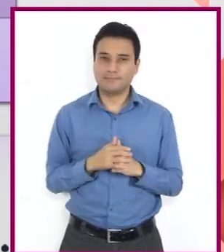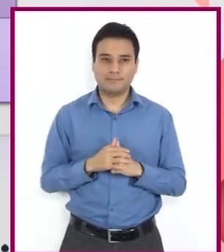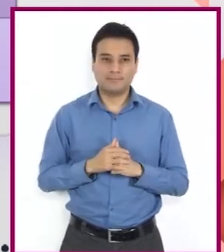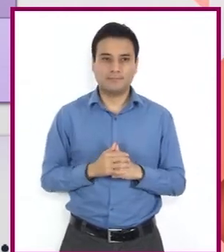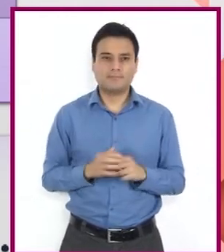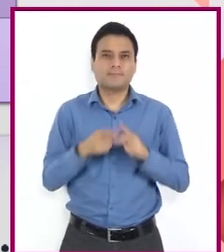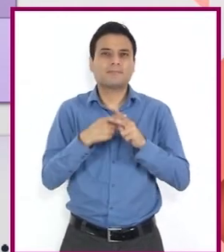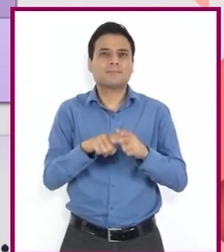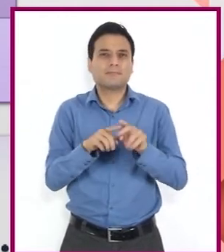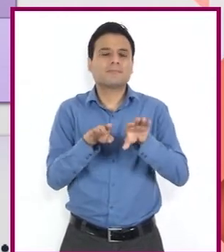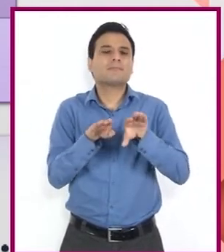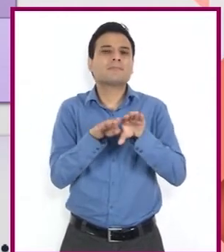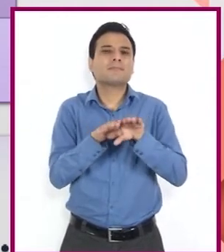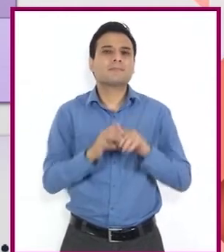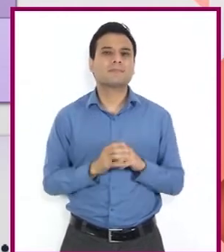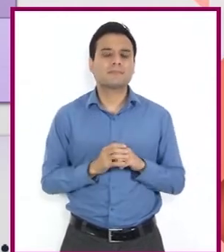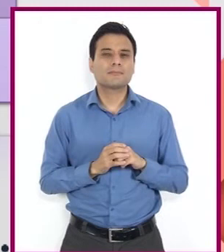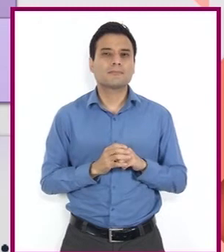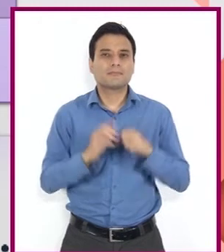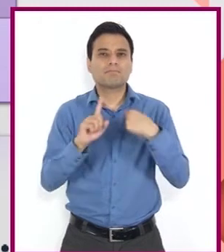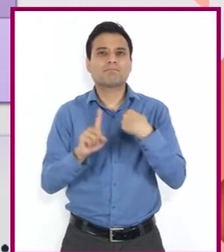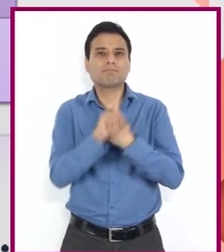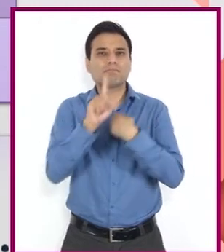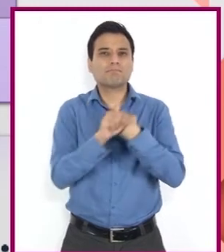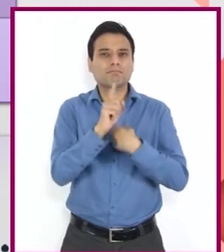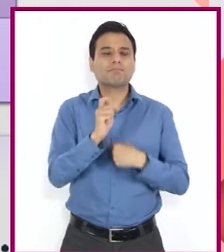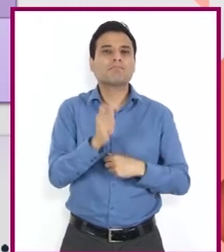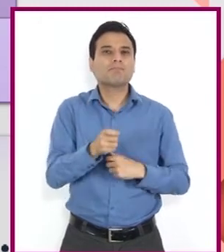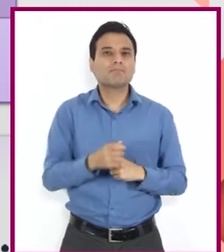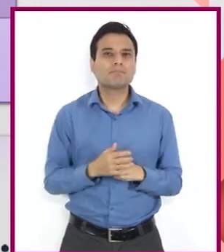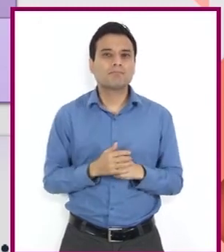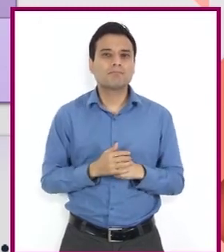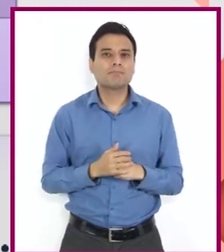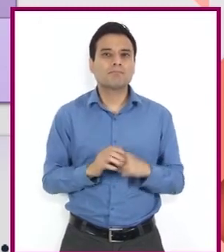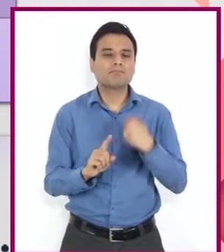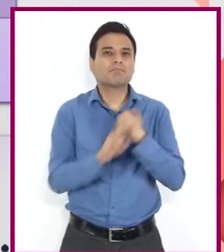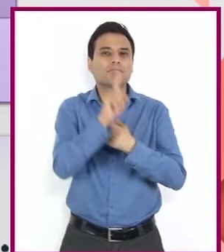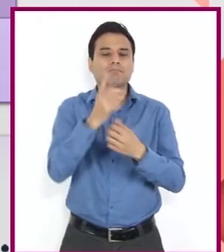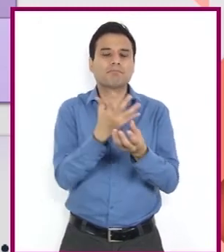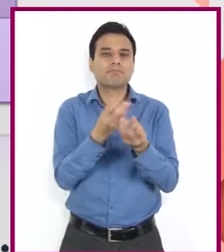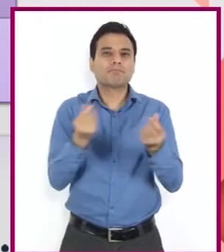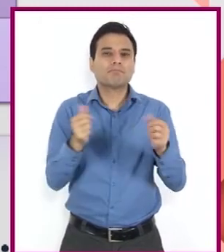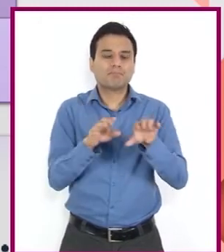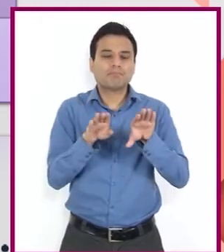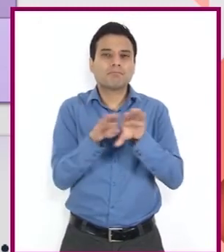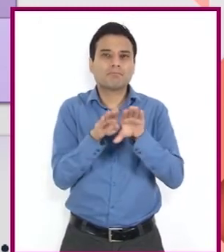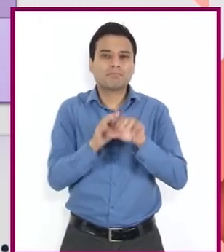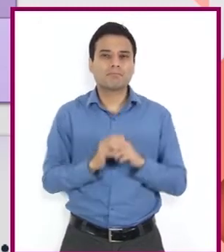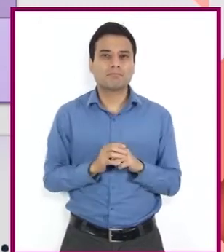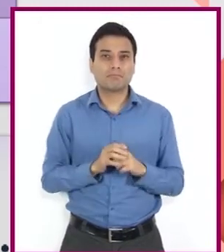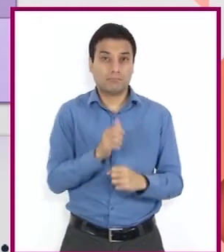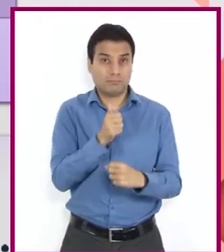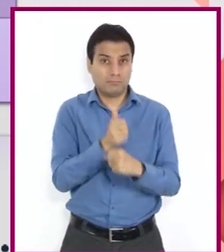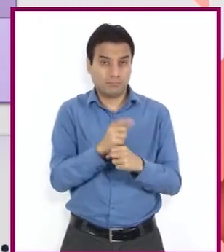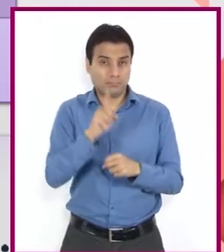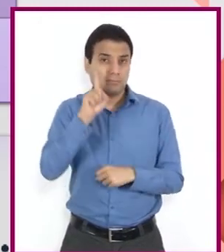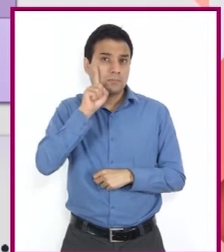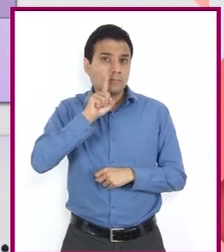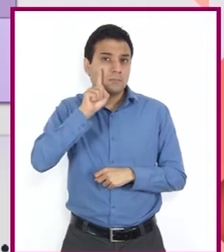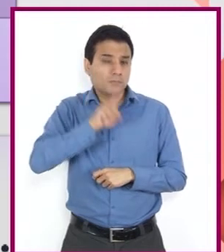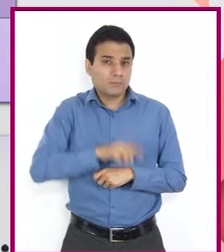inicia? ¿Qué problema se presenta? ¿Cómo se resuelve? La abuelita de